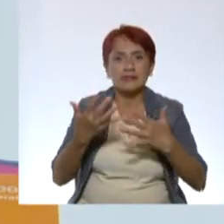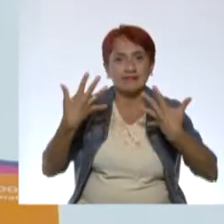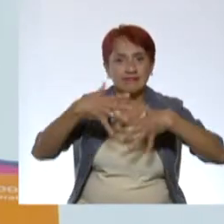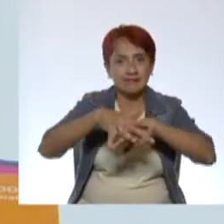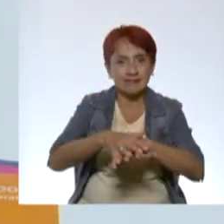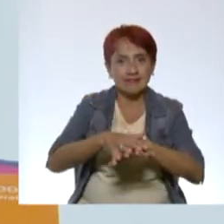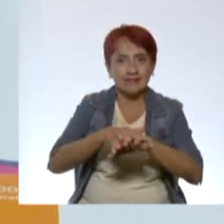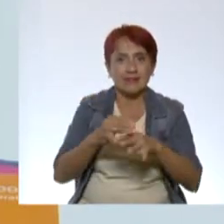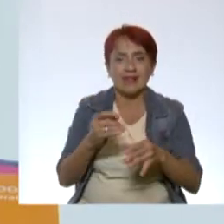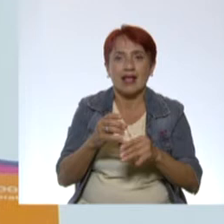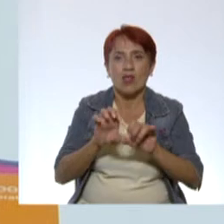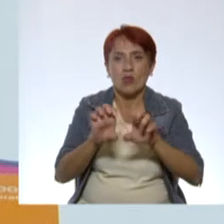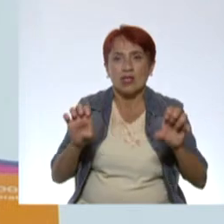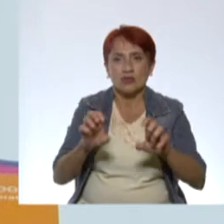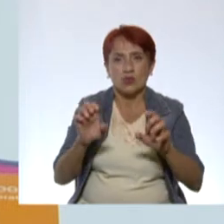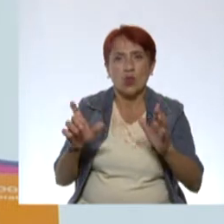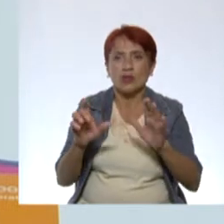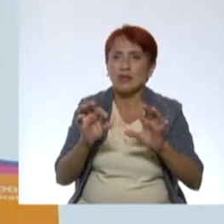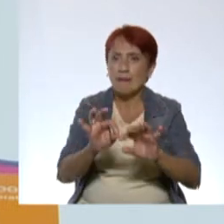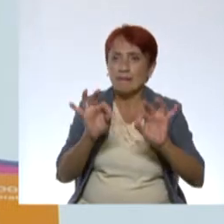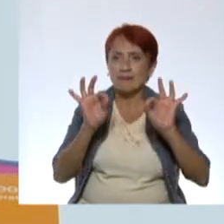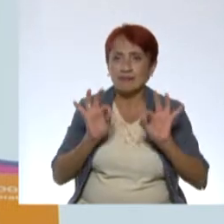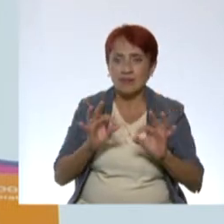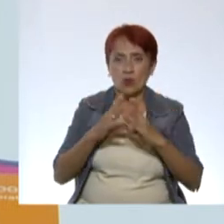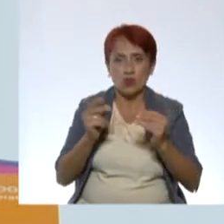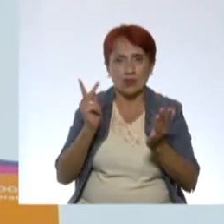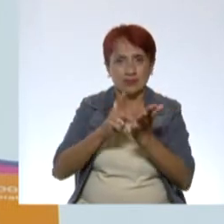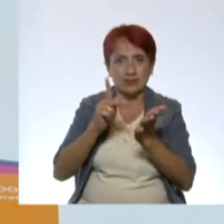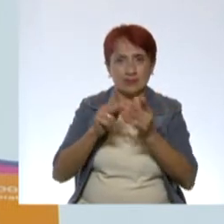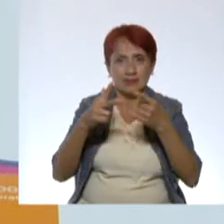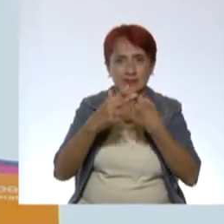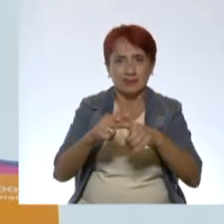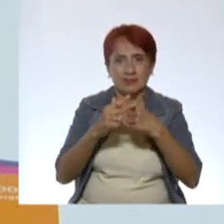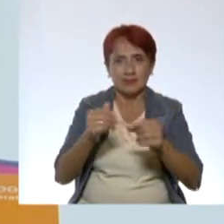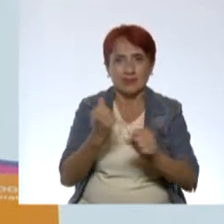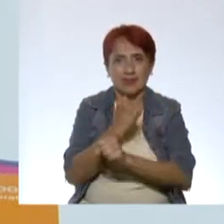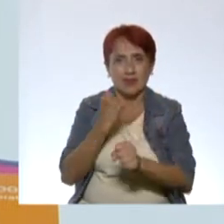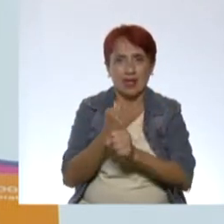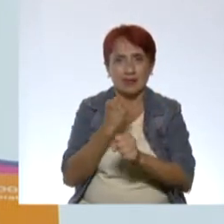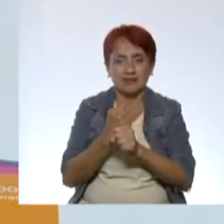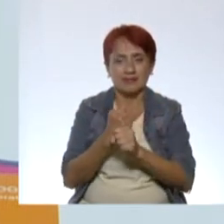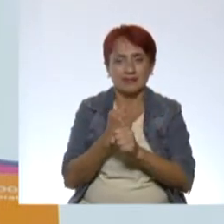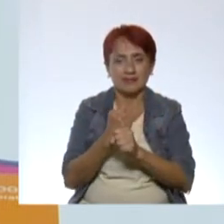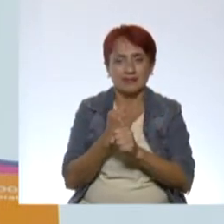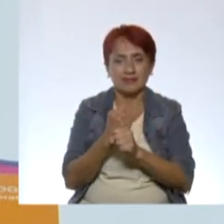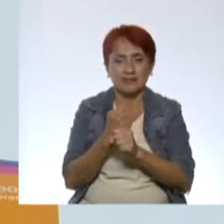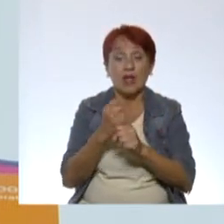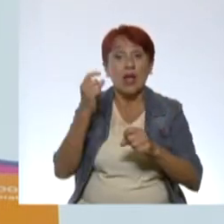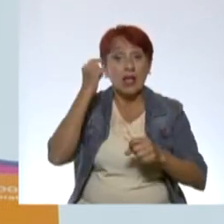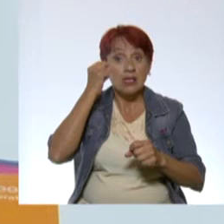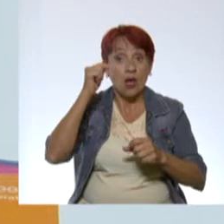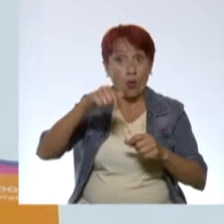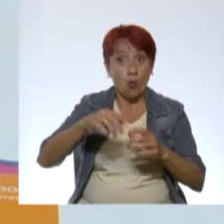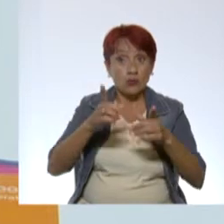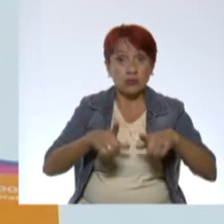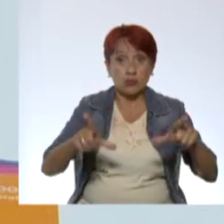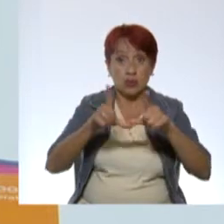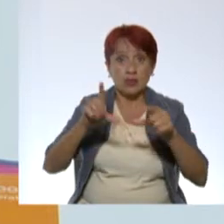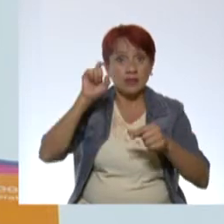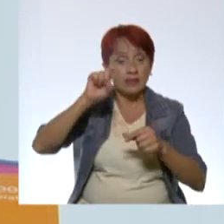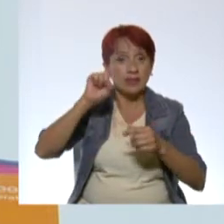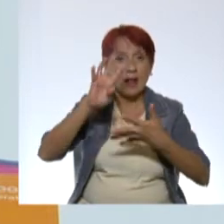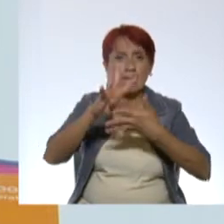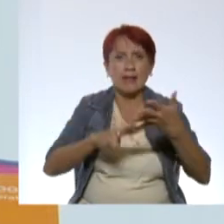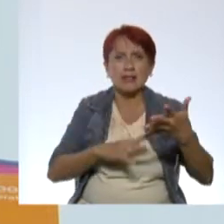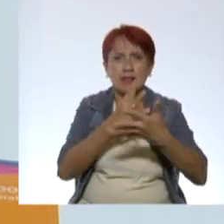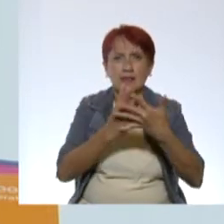encuentran integrados en el nivel de educación media, así como para los participantes de los talleres de educación laboral. El día de hoy, en el área de